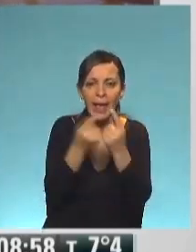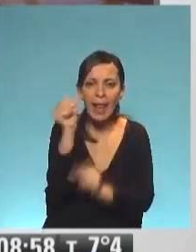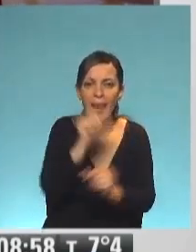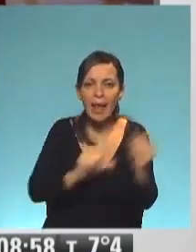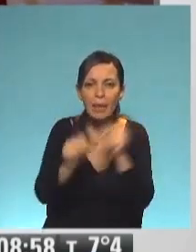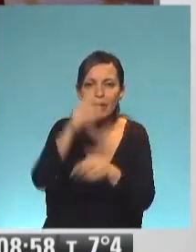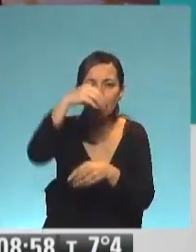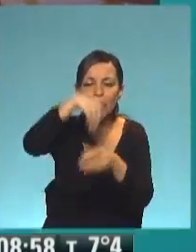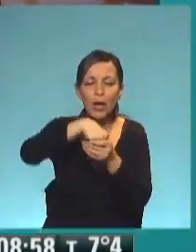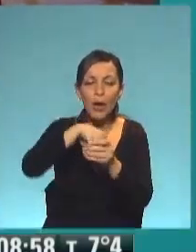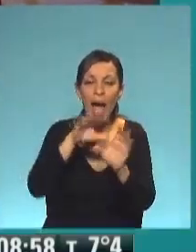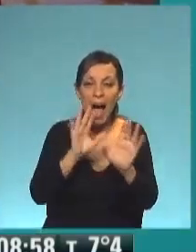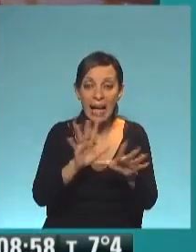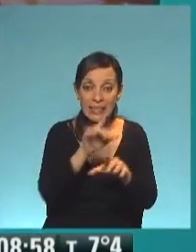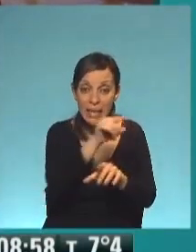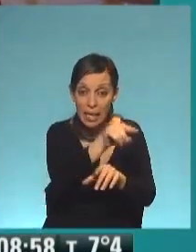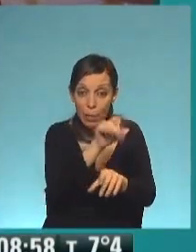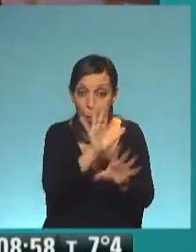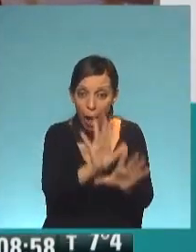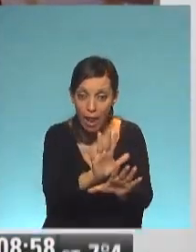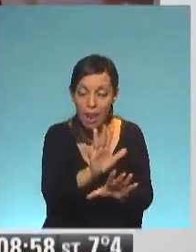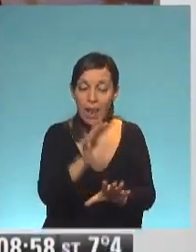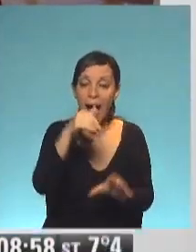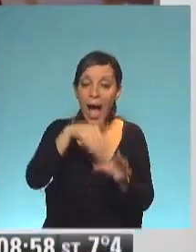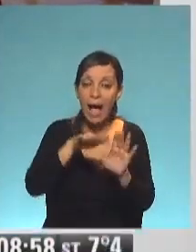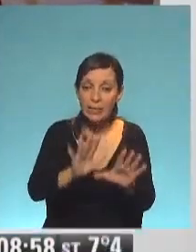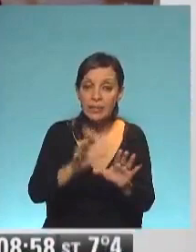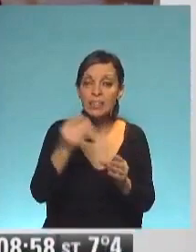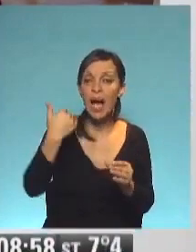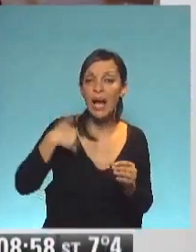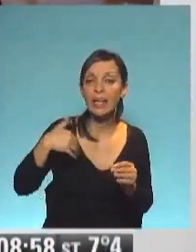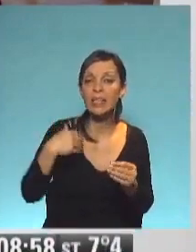en el país? ¿Por qué es importante?